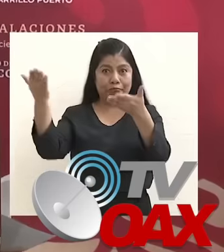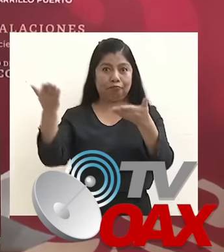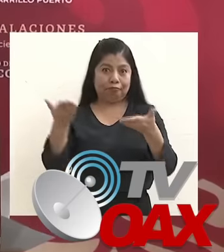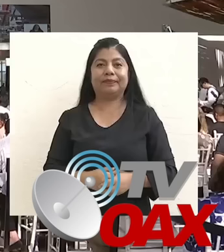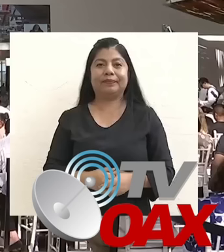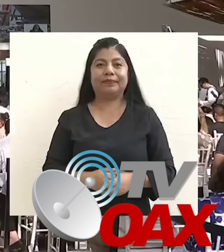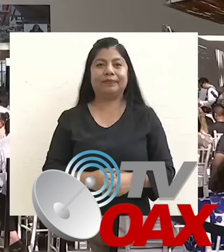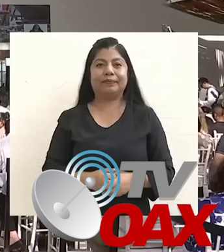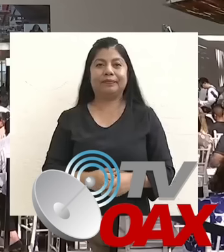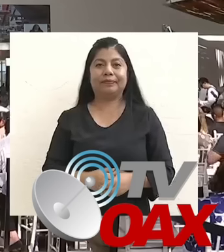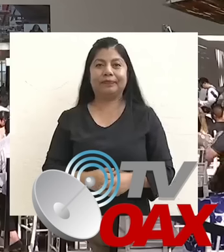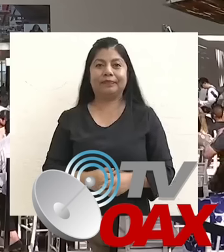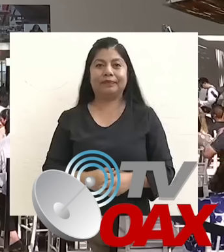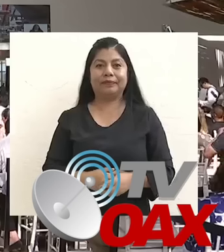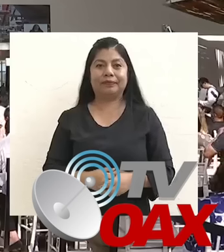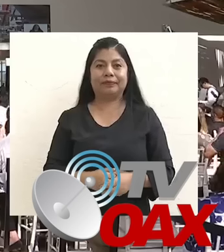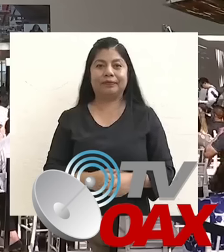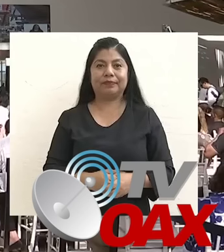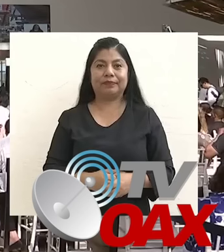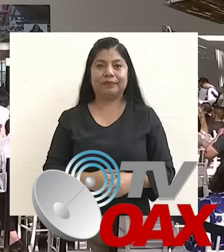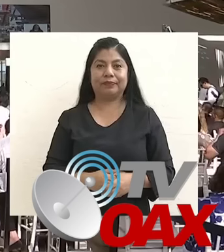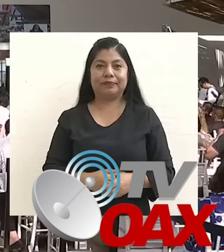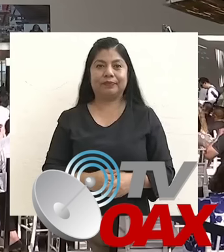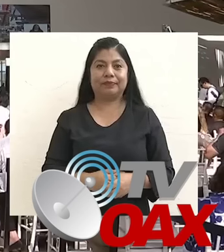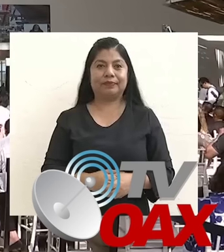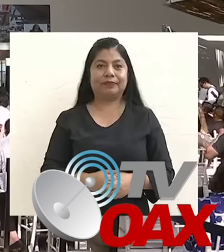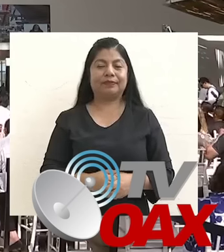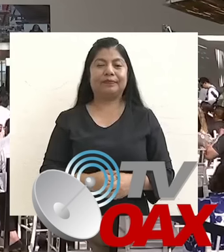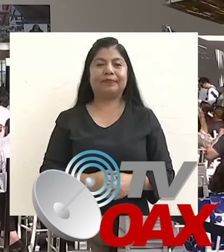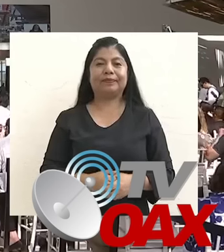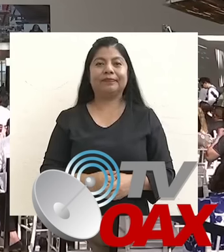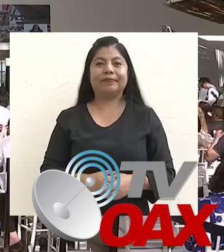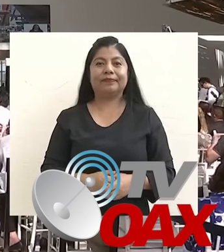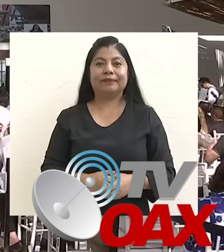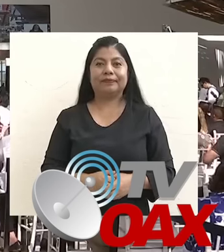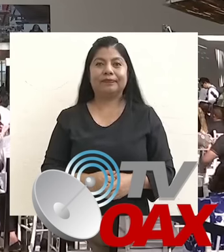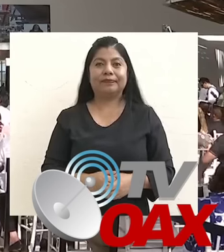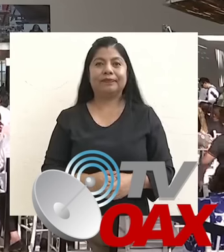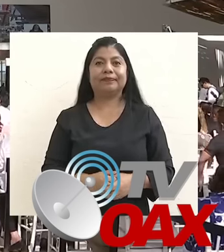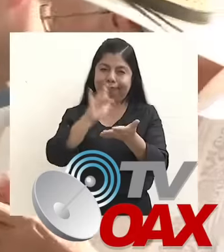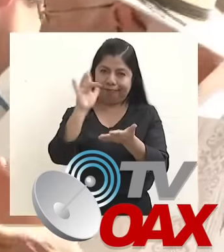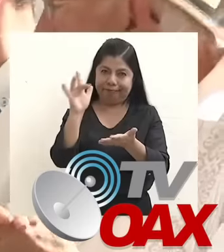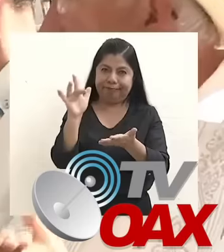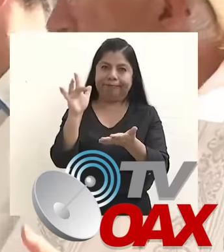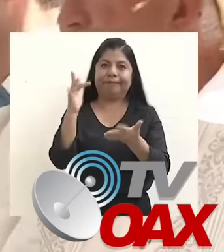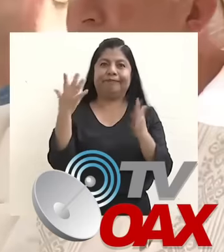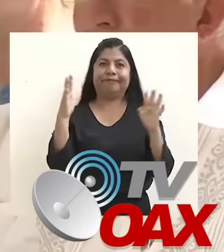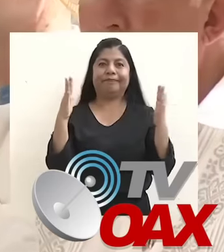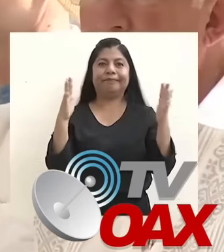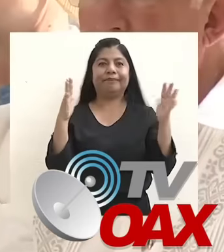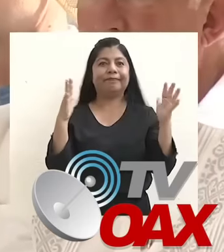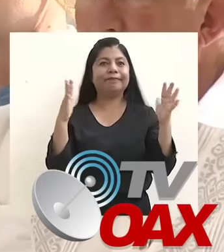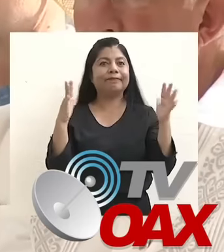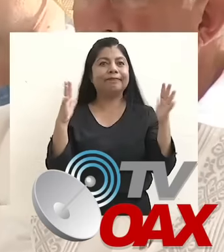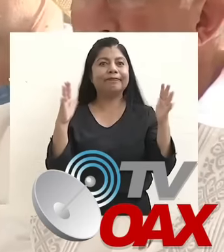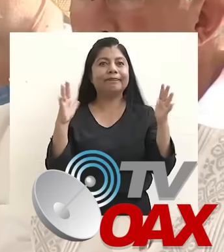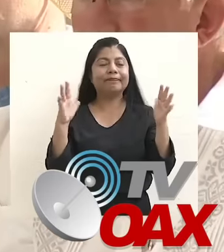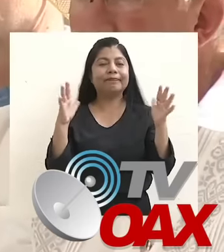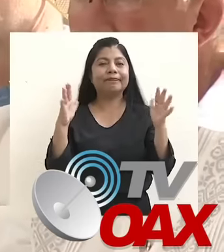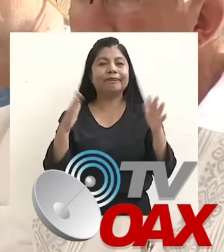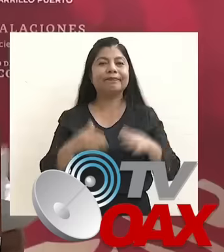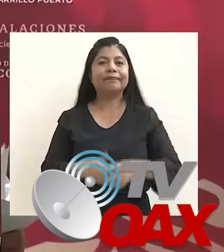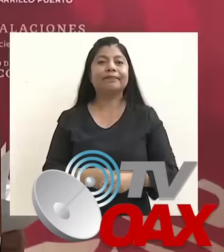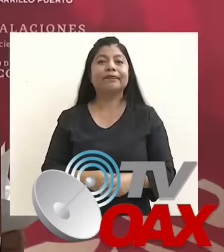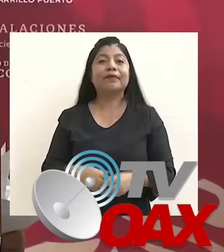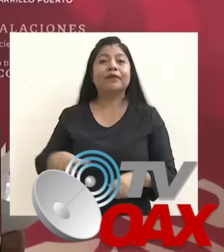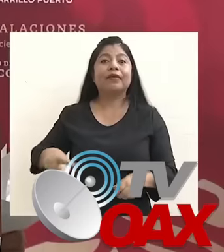aquí el embajador de Portugal, Manuel Carvalho, el embajador